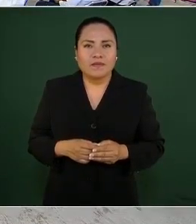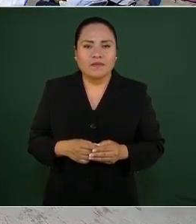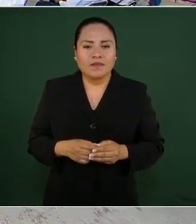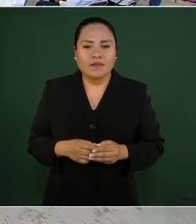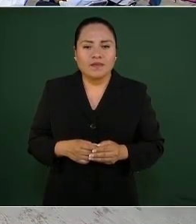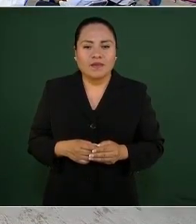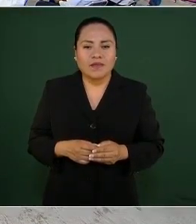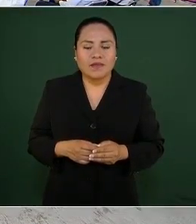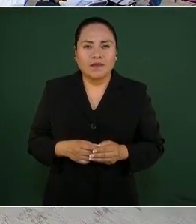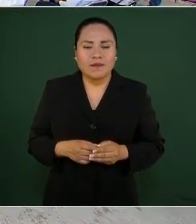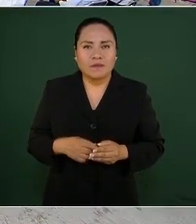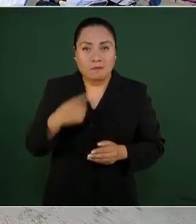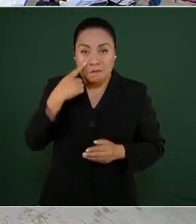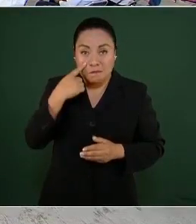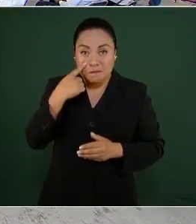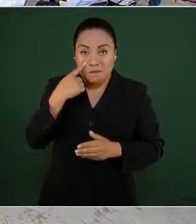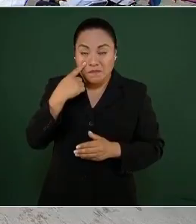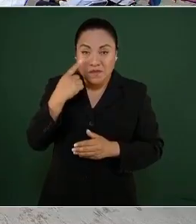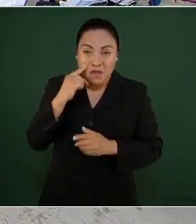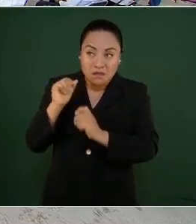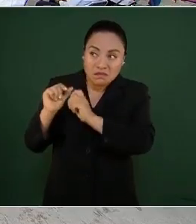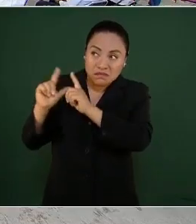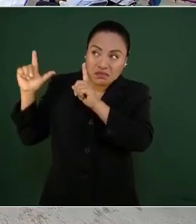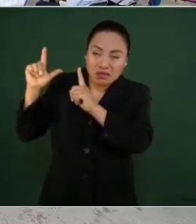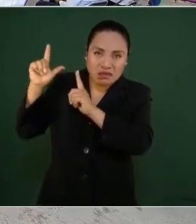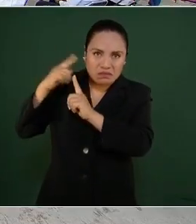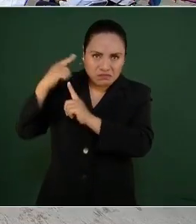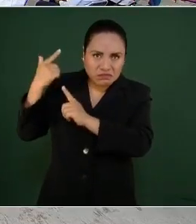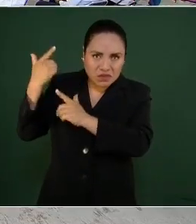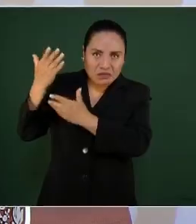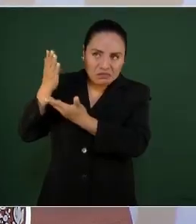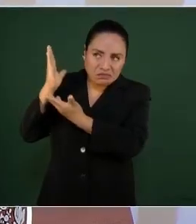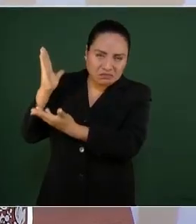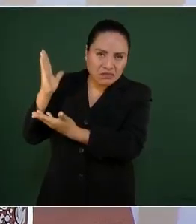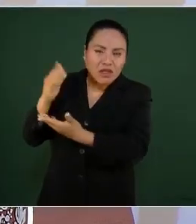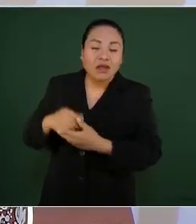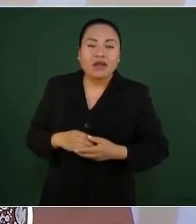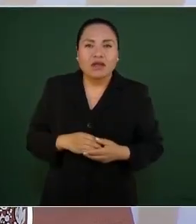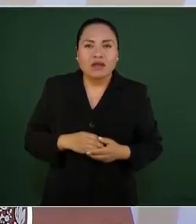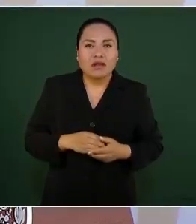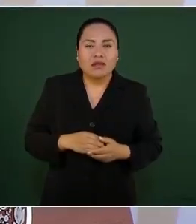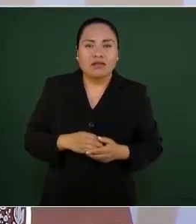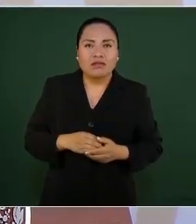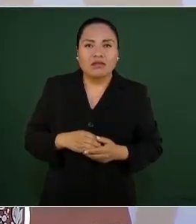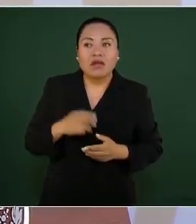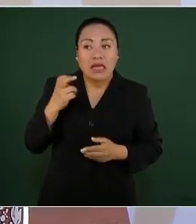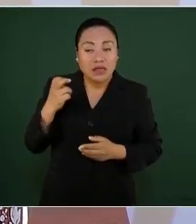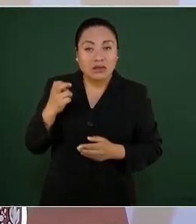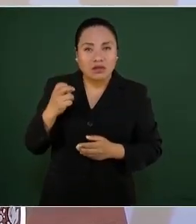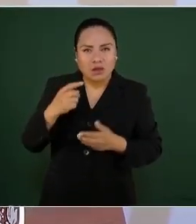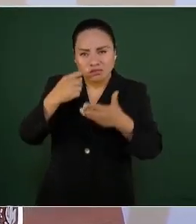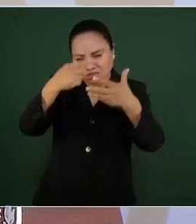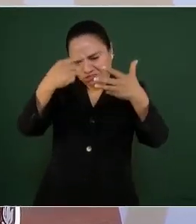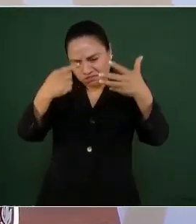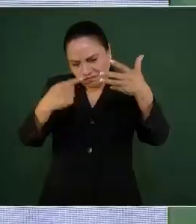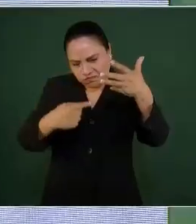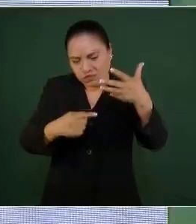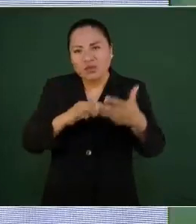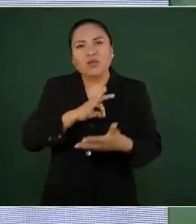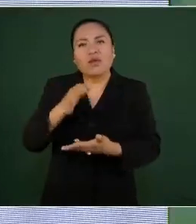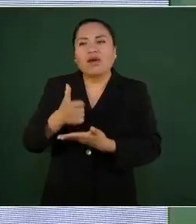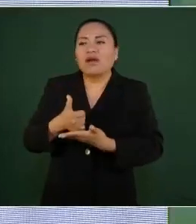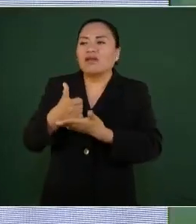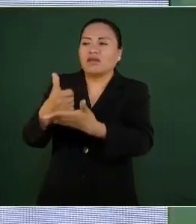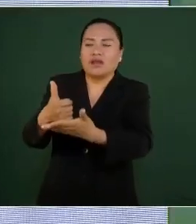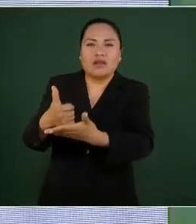Y esto ayudaría mucho a atender el problema, las causas del